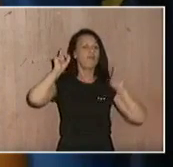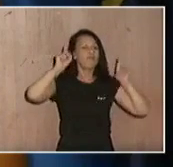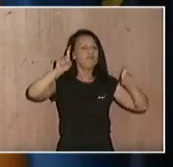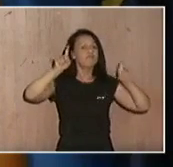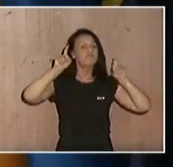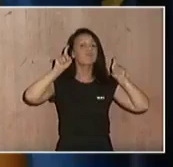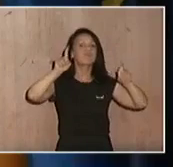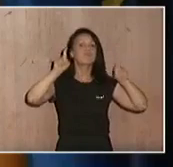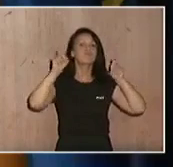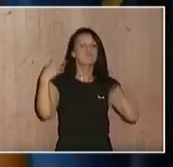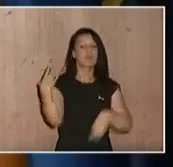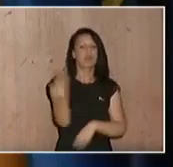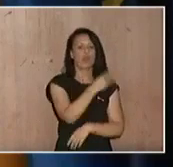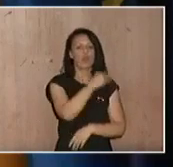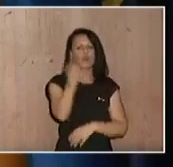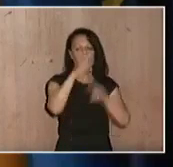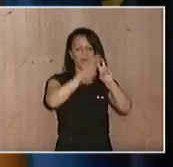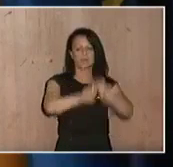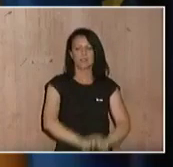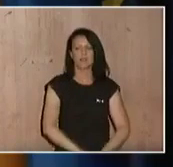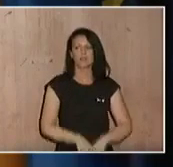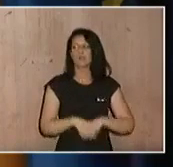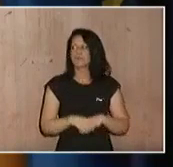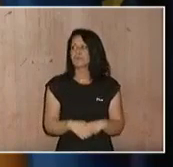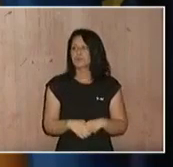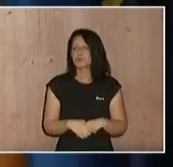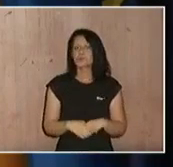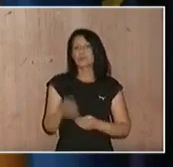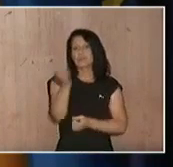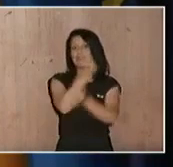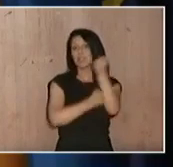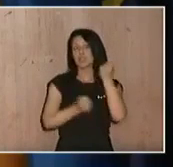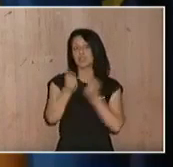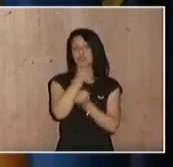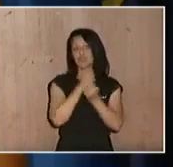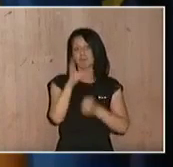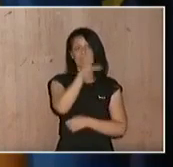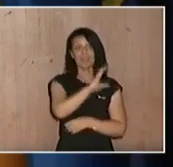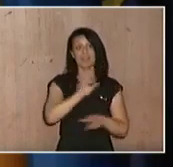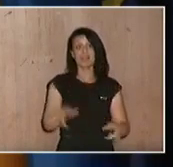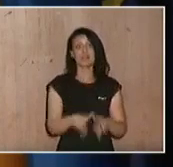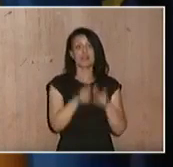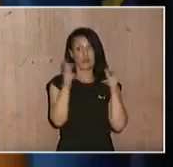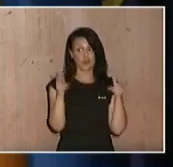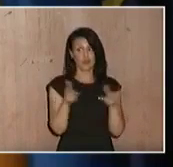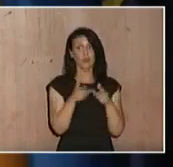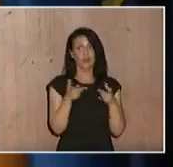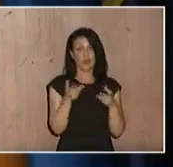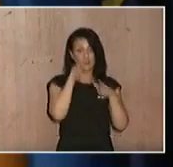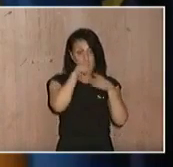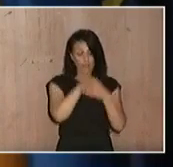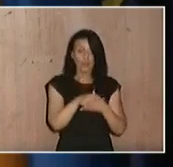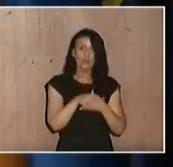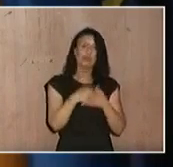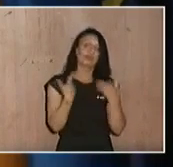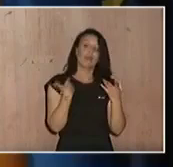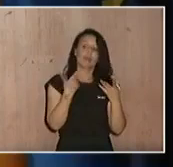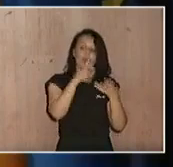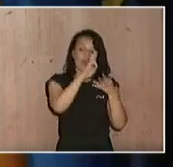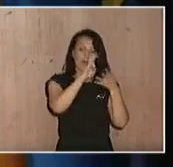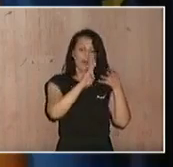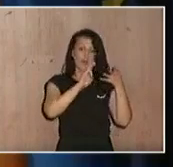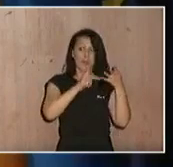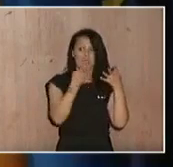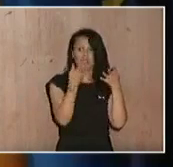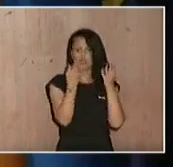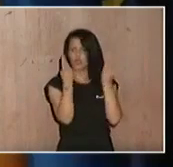académica de jóvenes investigadores. La economía es una ciencia social, aun en sus aspectos más